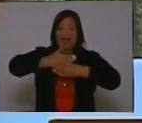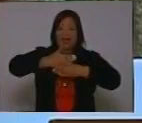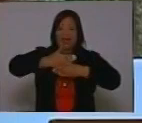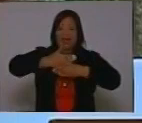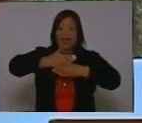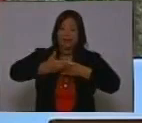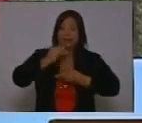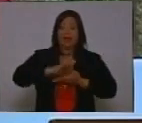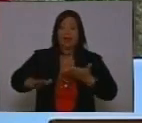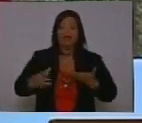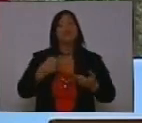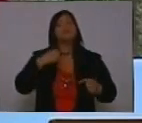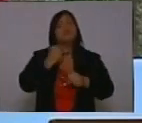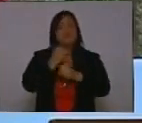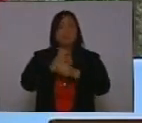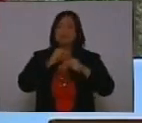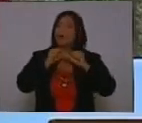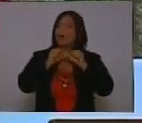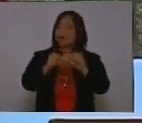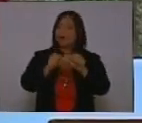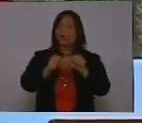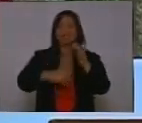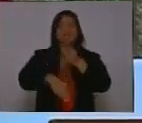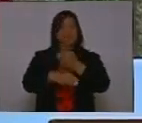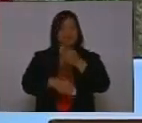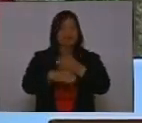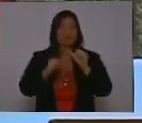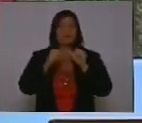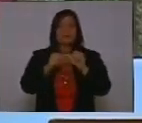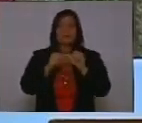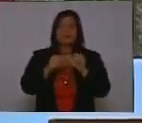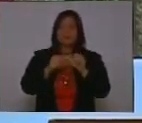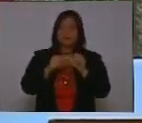Los vamos a trabajar para garantizar